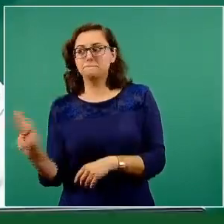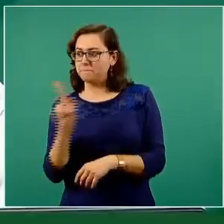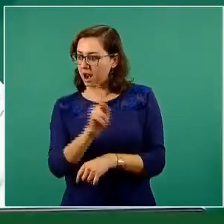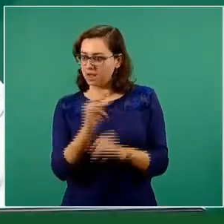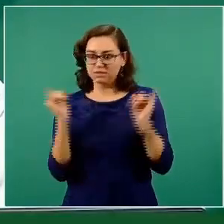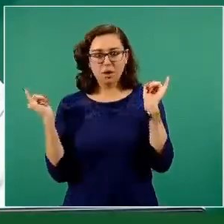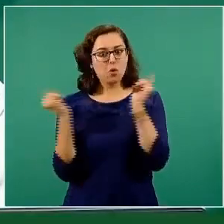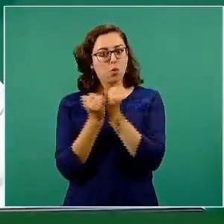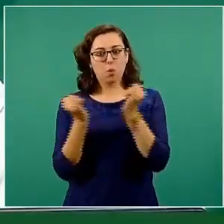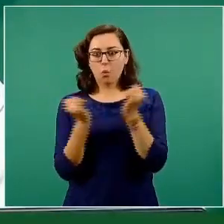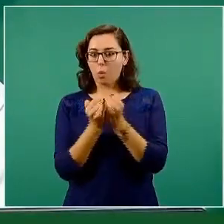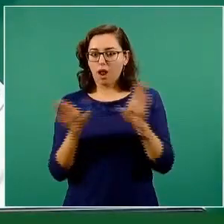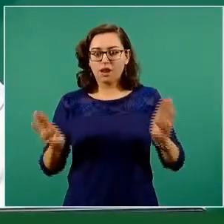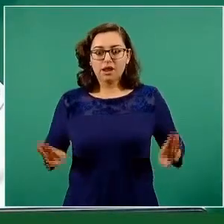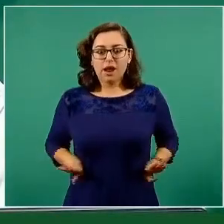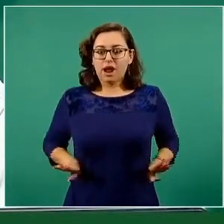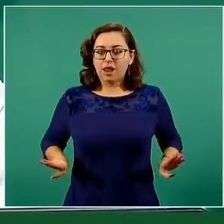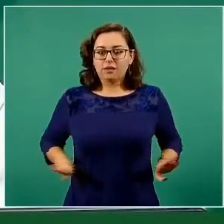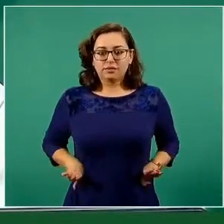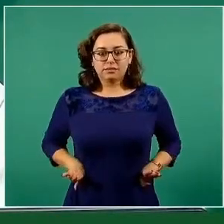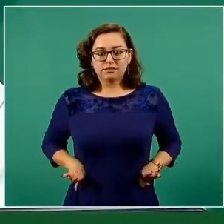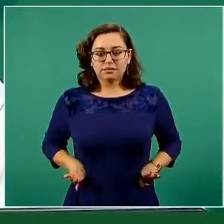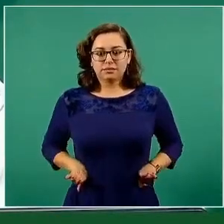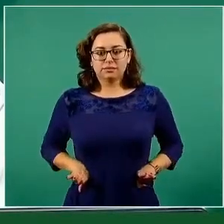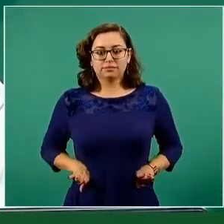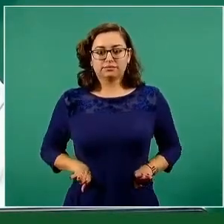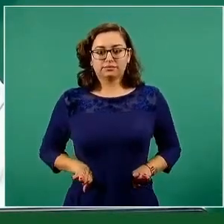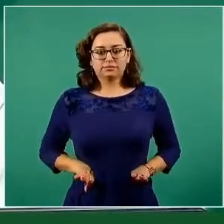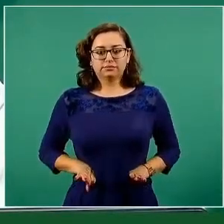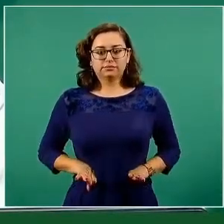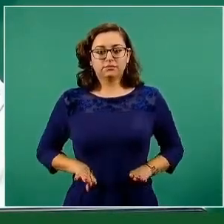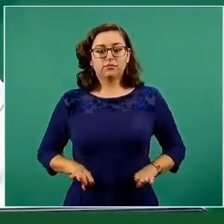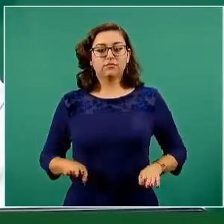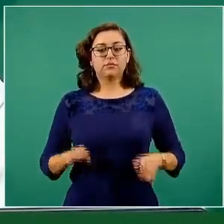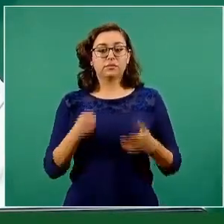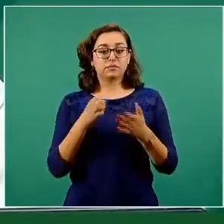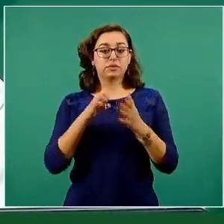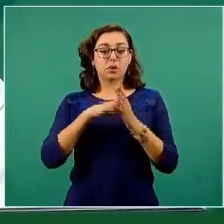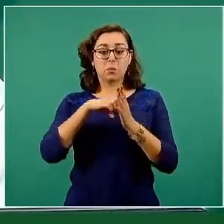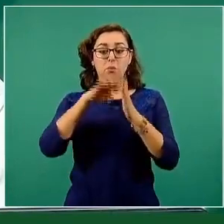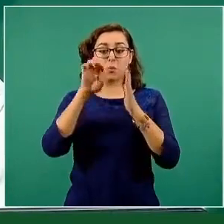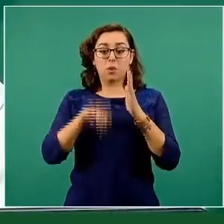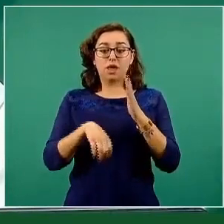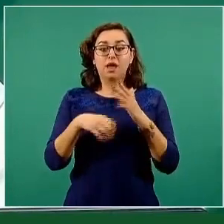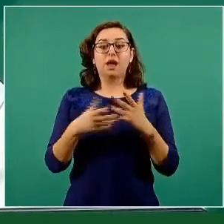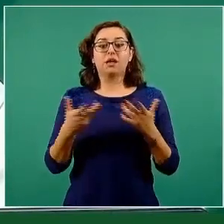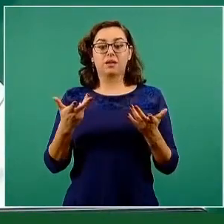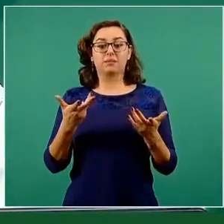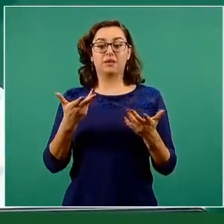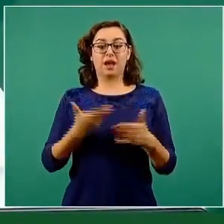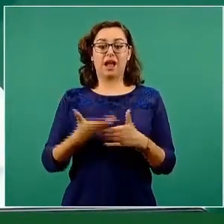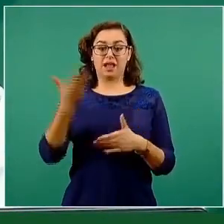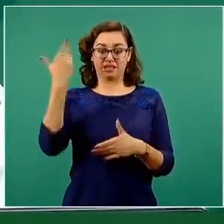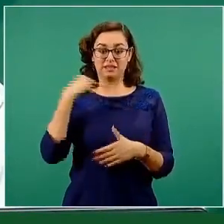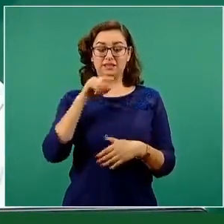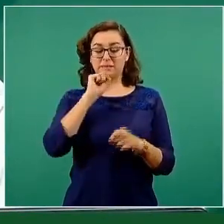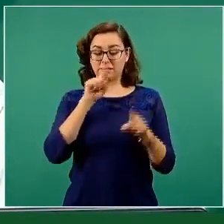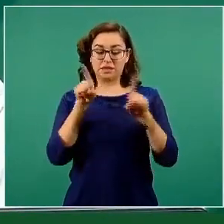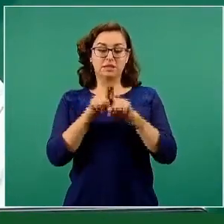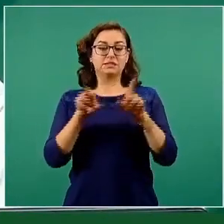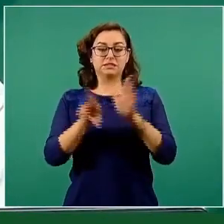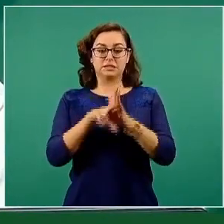atributos. Por ejemplo, algo que también ya había sido publicado hace algunos años en la también muy famosa revista